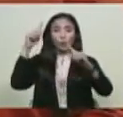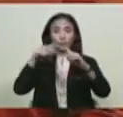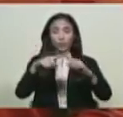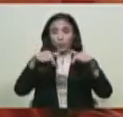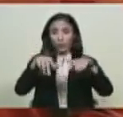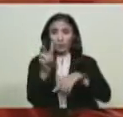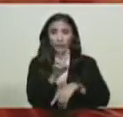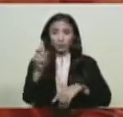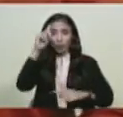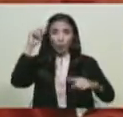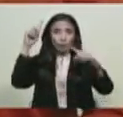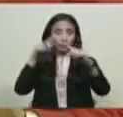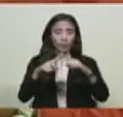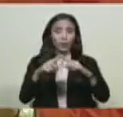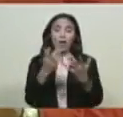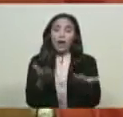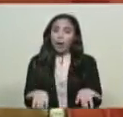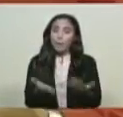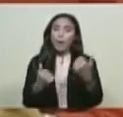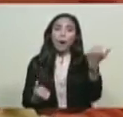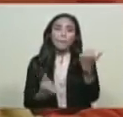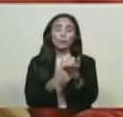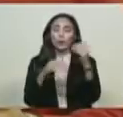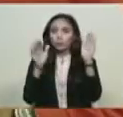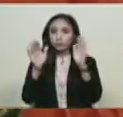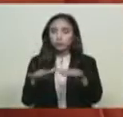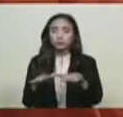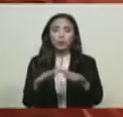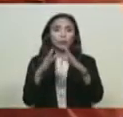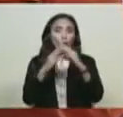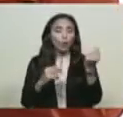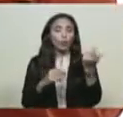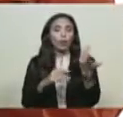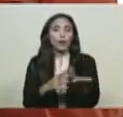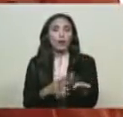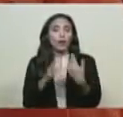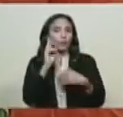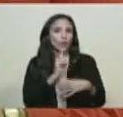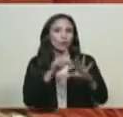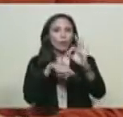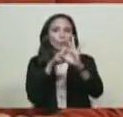ser defender el Bolívar, nuestra moneda. Además debe saber